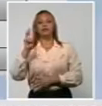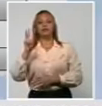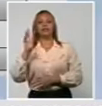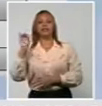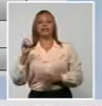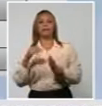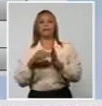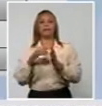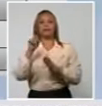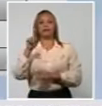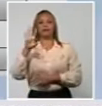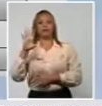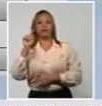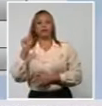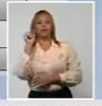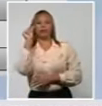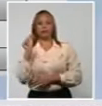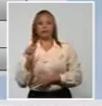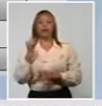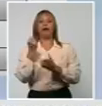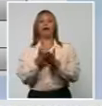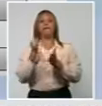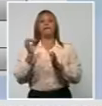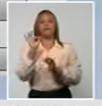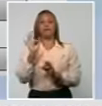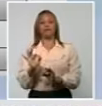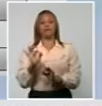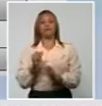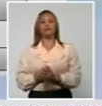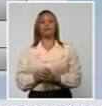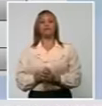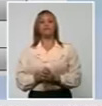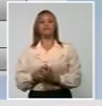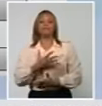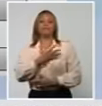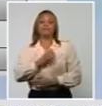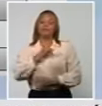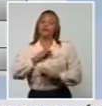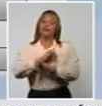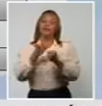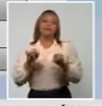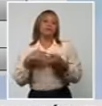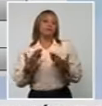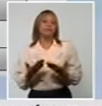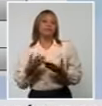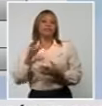20.330.351 pacientes positivos a la COVID-19 y la más lamentable de las informaciones es que